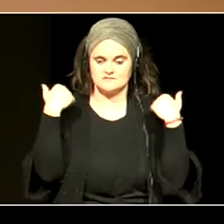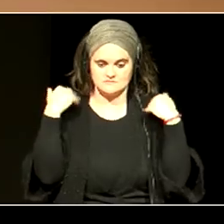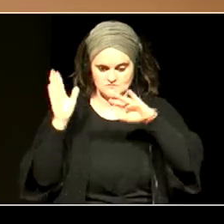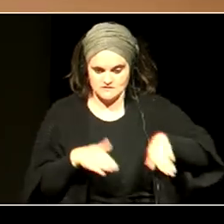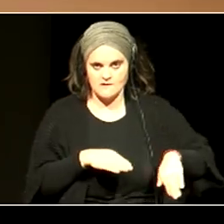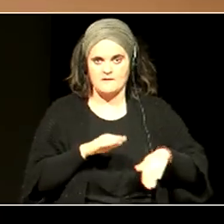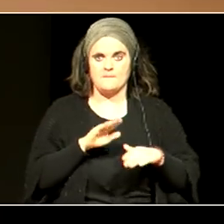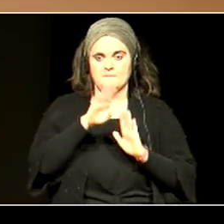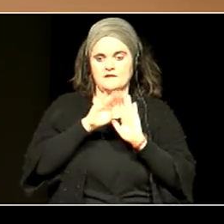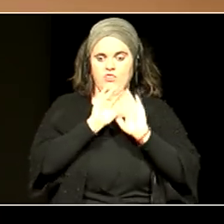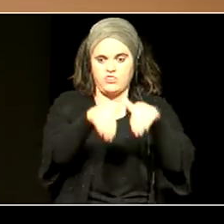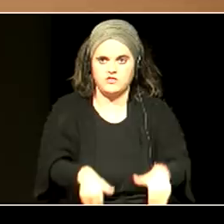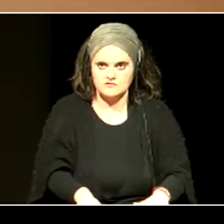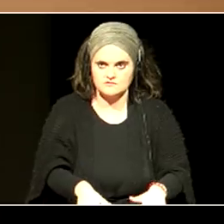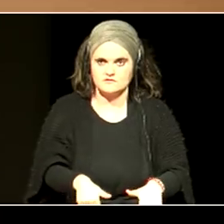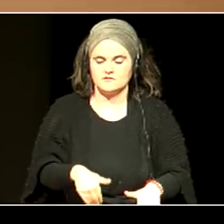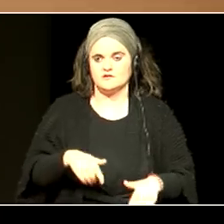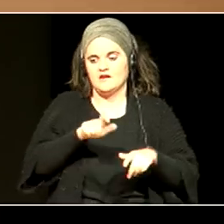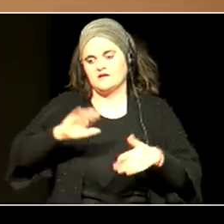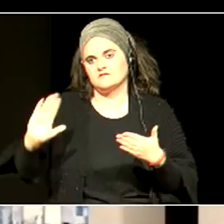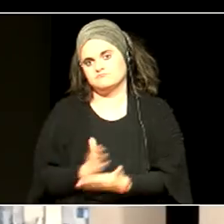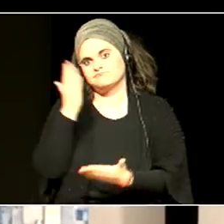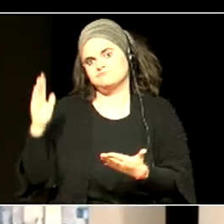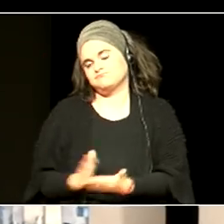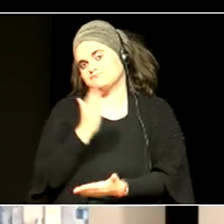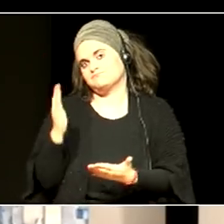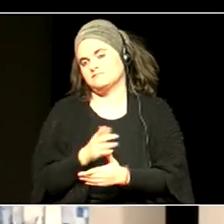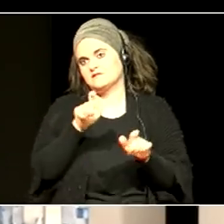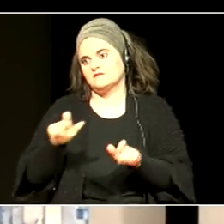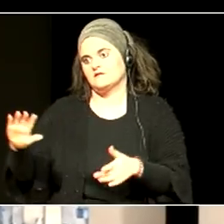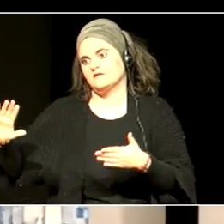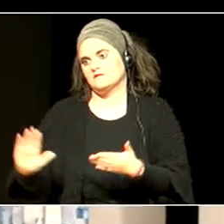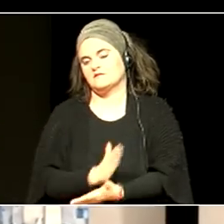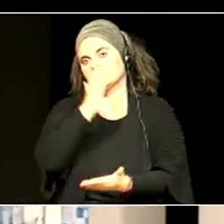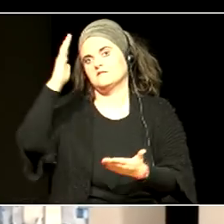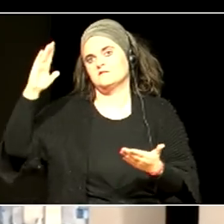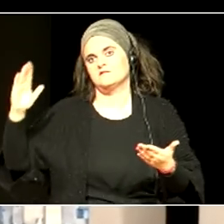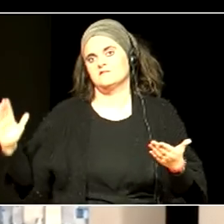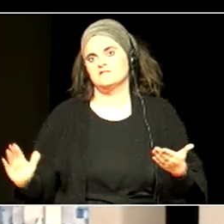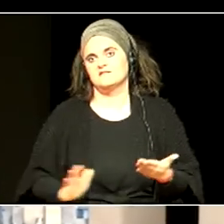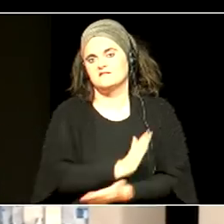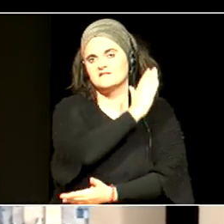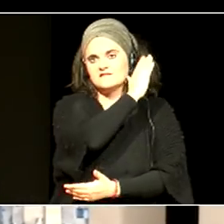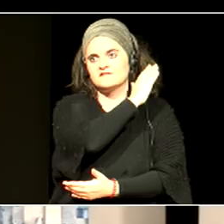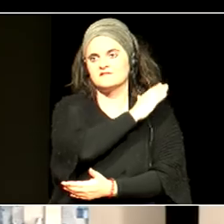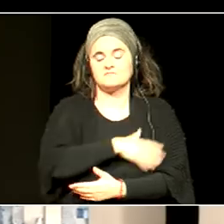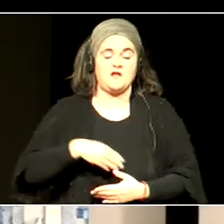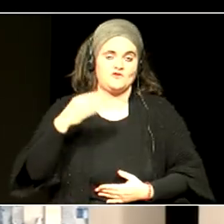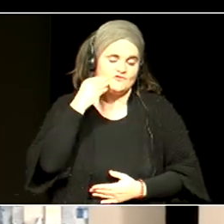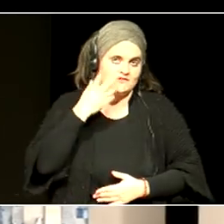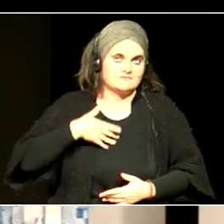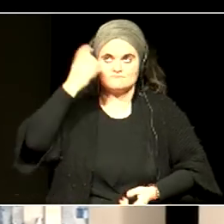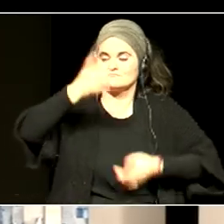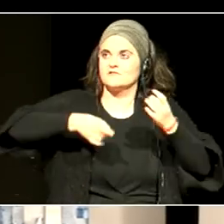Jai es dende pasen pasen pasen pasat bueno tonterías que se me uren